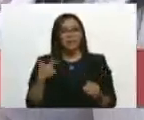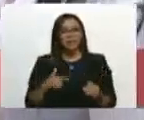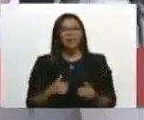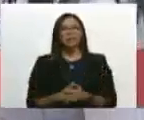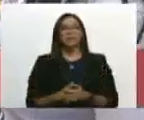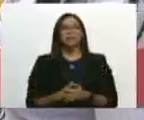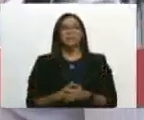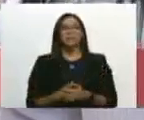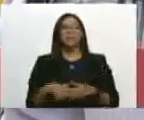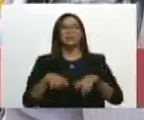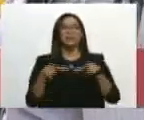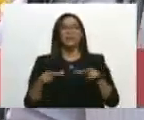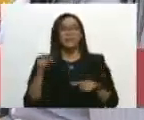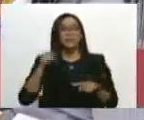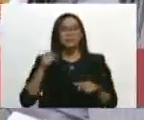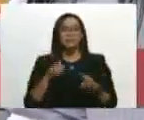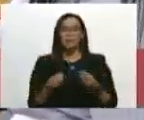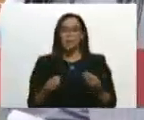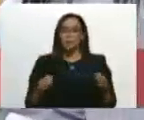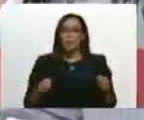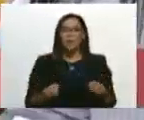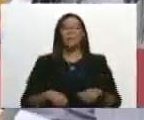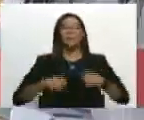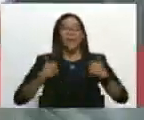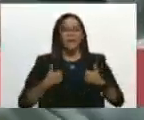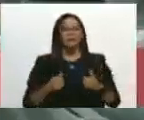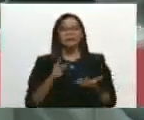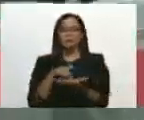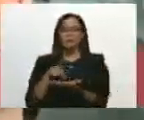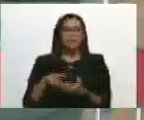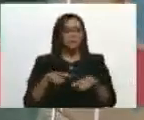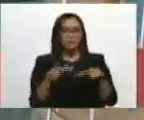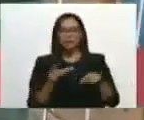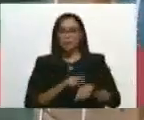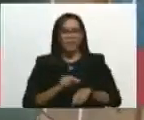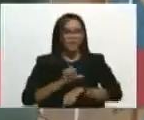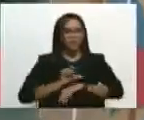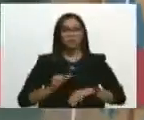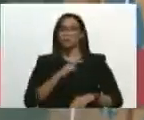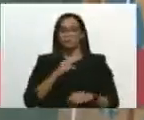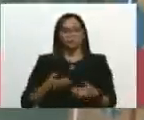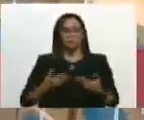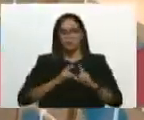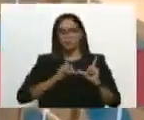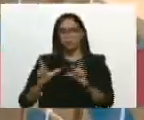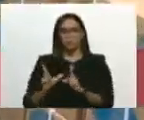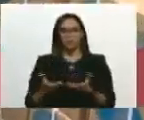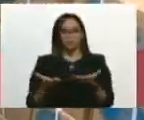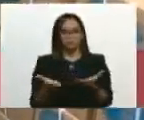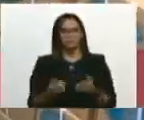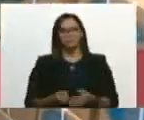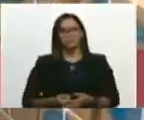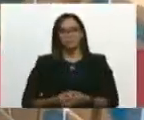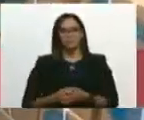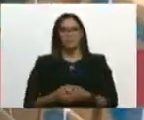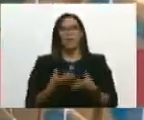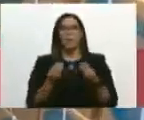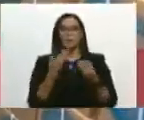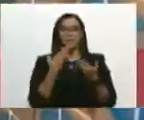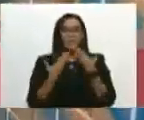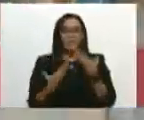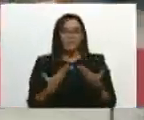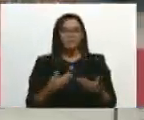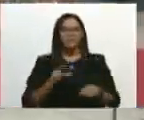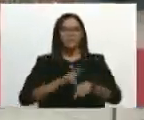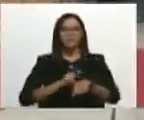de, si se necesita muchísimo más y si se presentan eventualidades médico-quirúrgicas, nosotros estamos ya abastecidos. Muchas gracias a la doctora